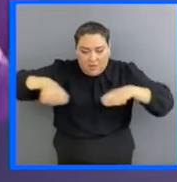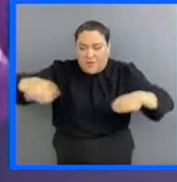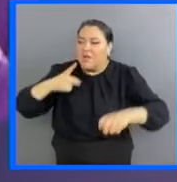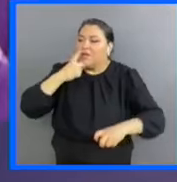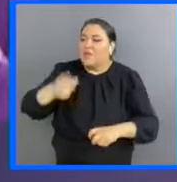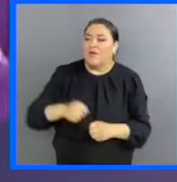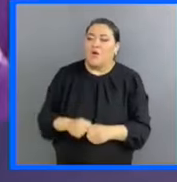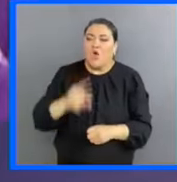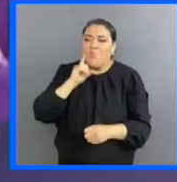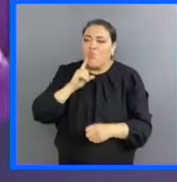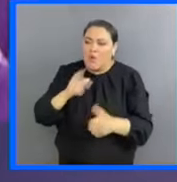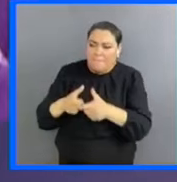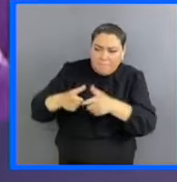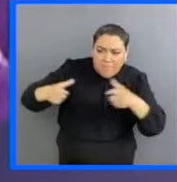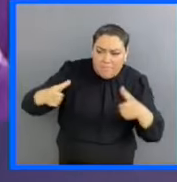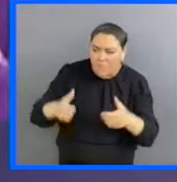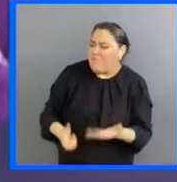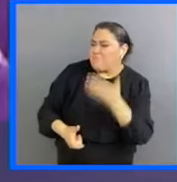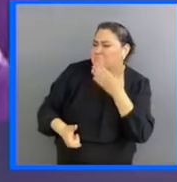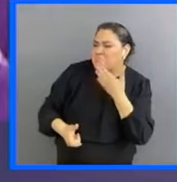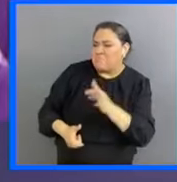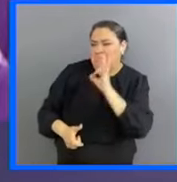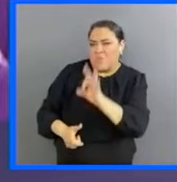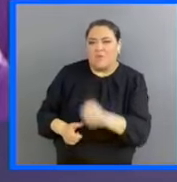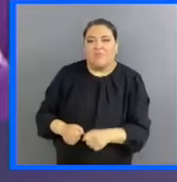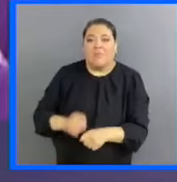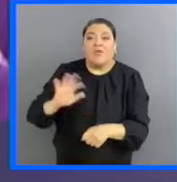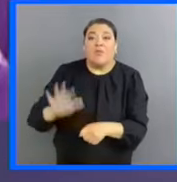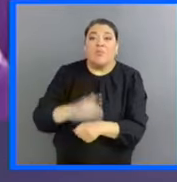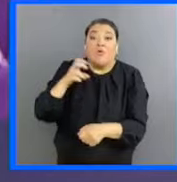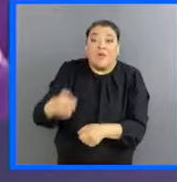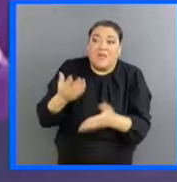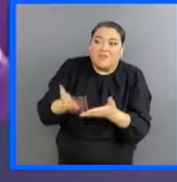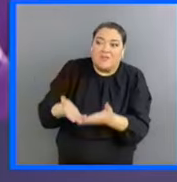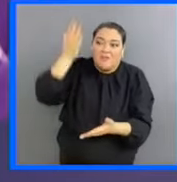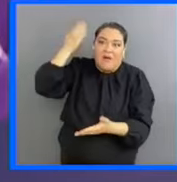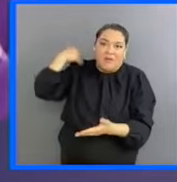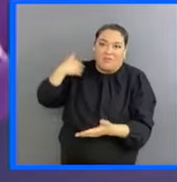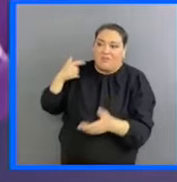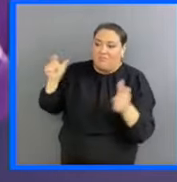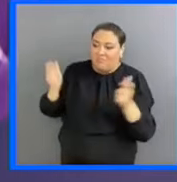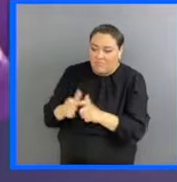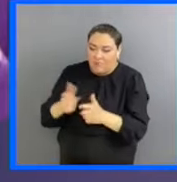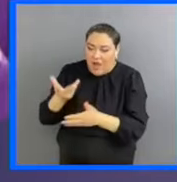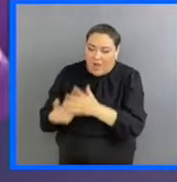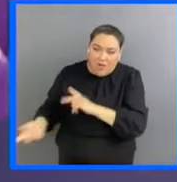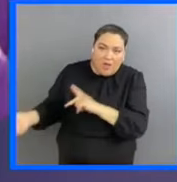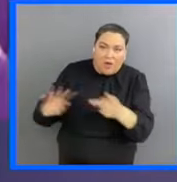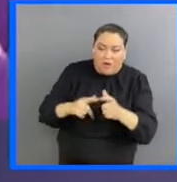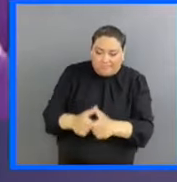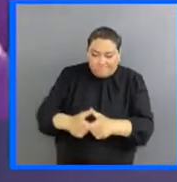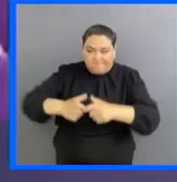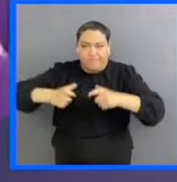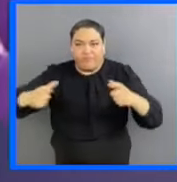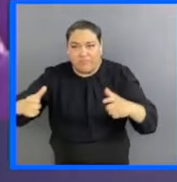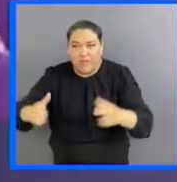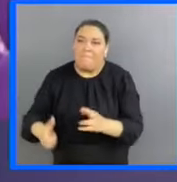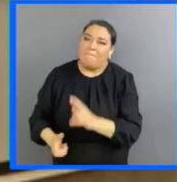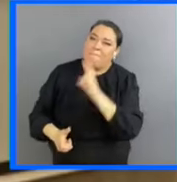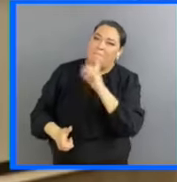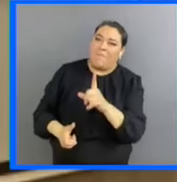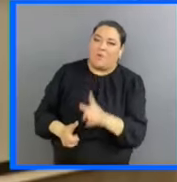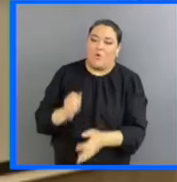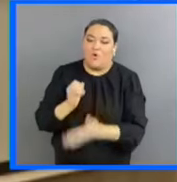mujeres, porque estructuralmente eso es lo que se busca, entonces esto da pie a una congruencia en los criterios de la Sala